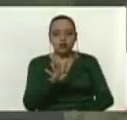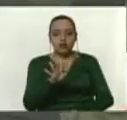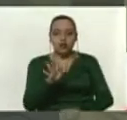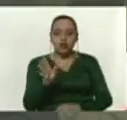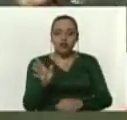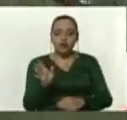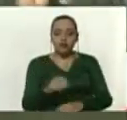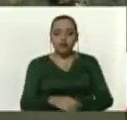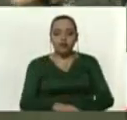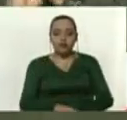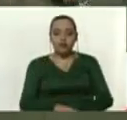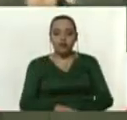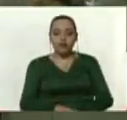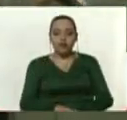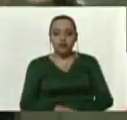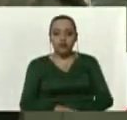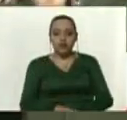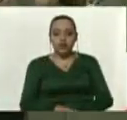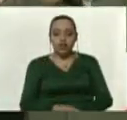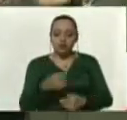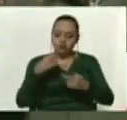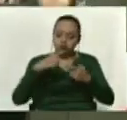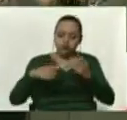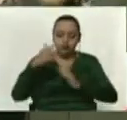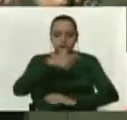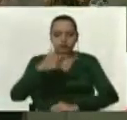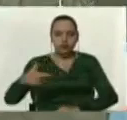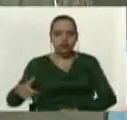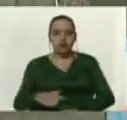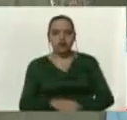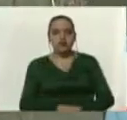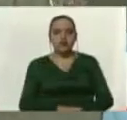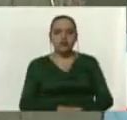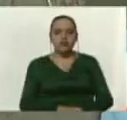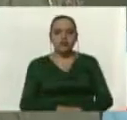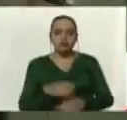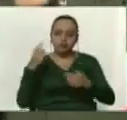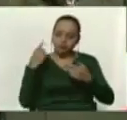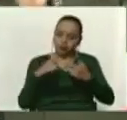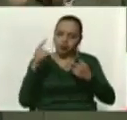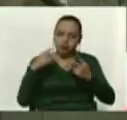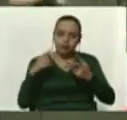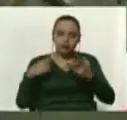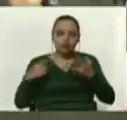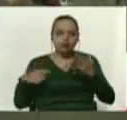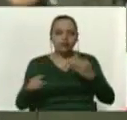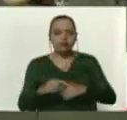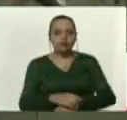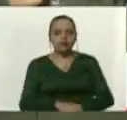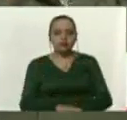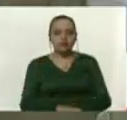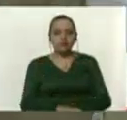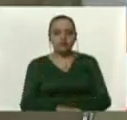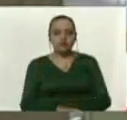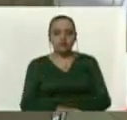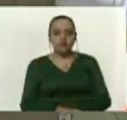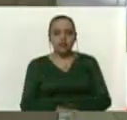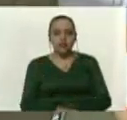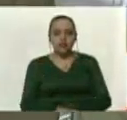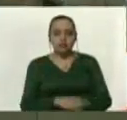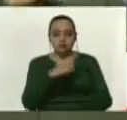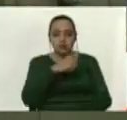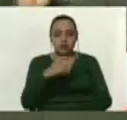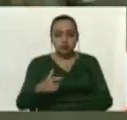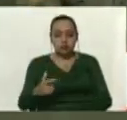coronel comandante Castro Soteldo, al coronel comandante Reyes Reyes, al coronel comandante William Fariña,